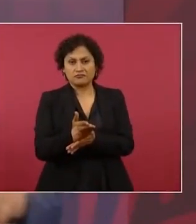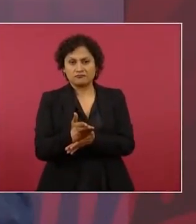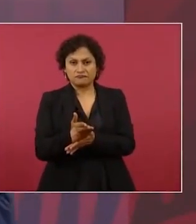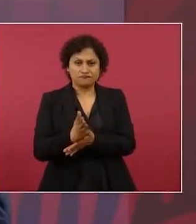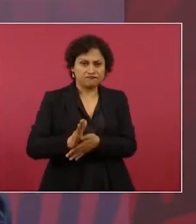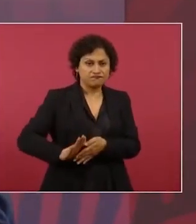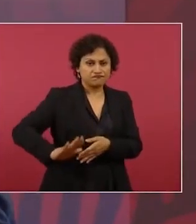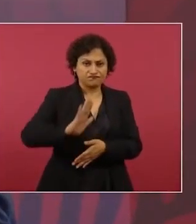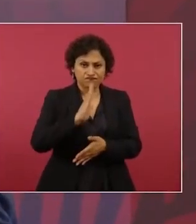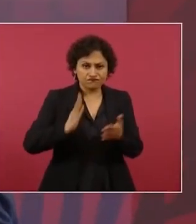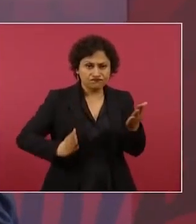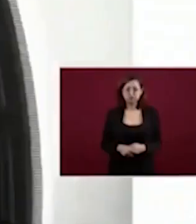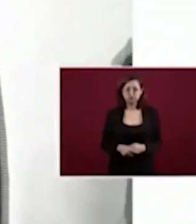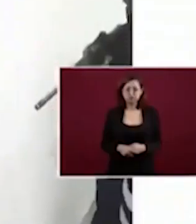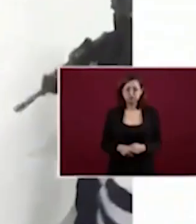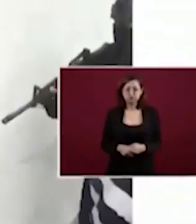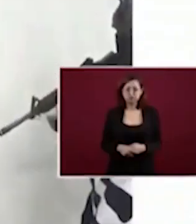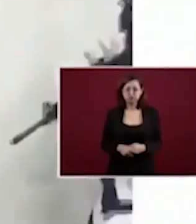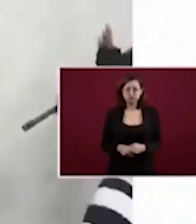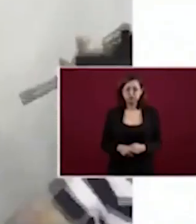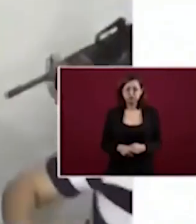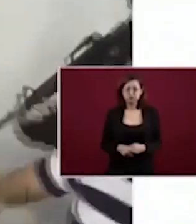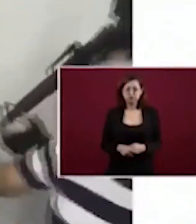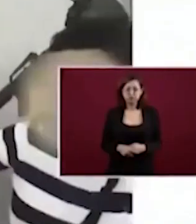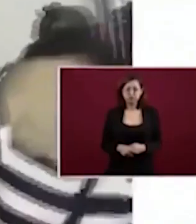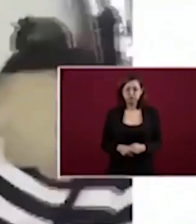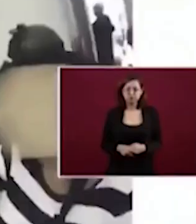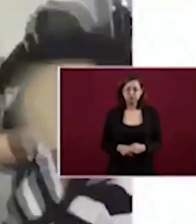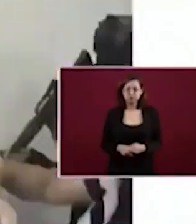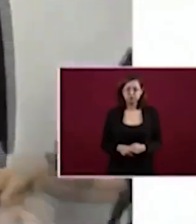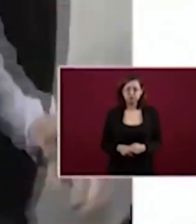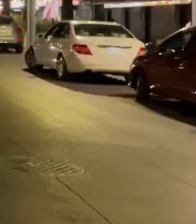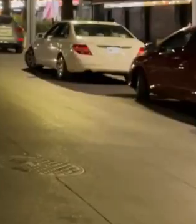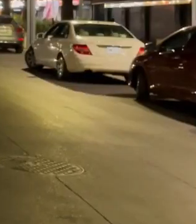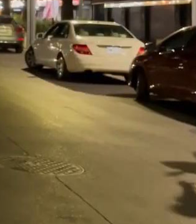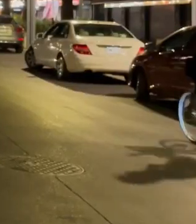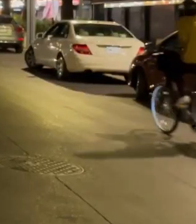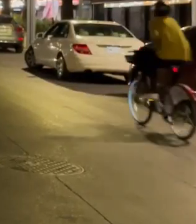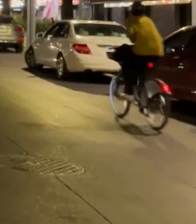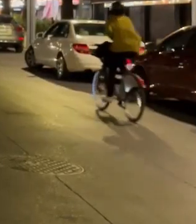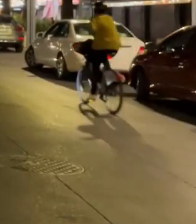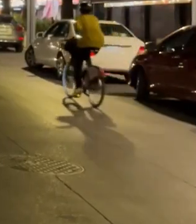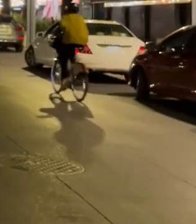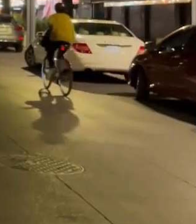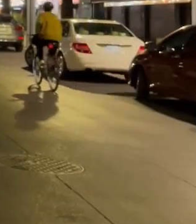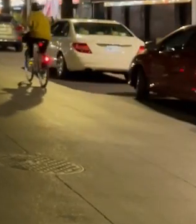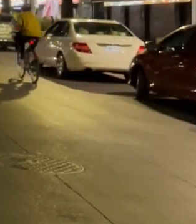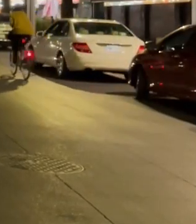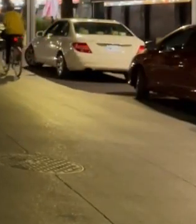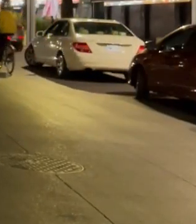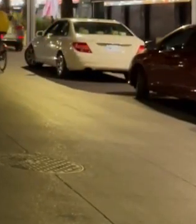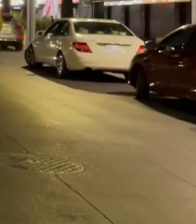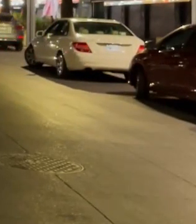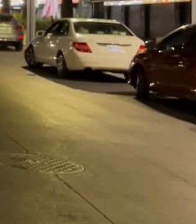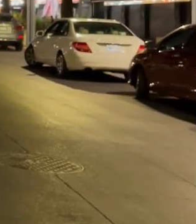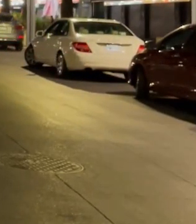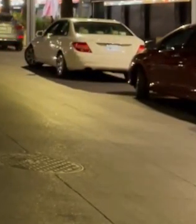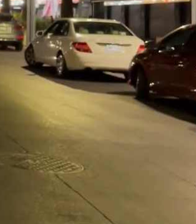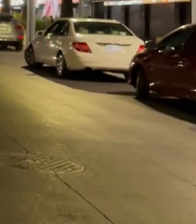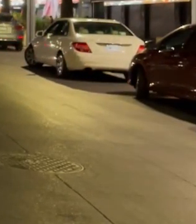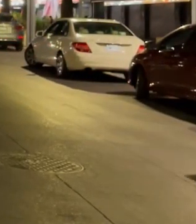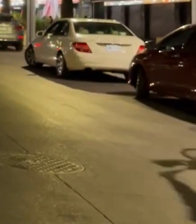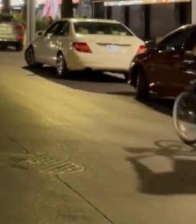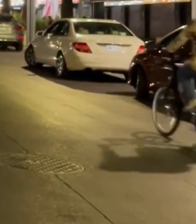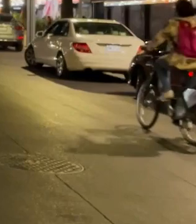gobierno no protege a nadie y persigue a todos los que cometen ilícitos. Los Centros para el Control y la Prevención de Enfermedades de